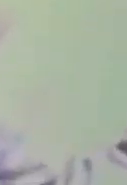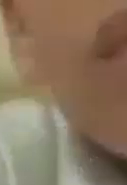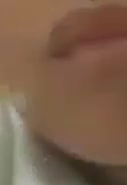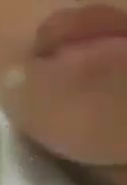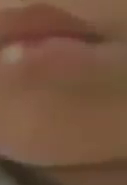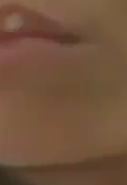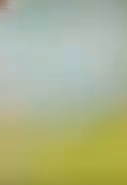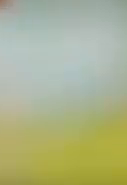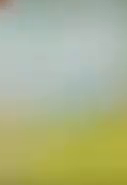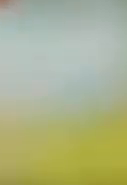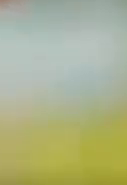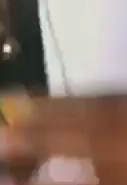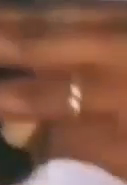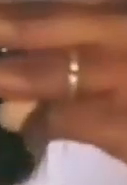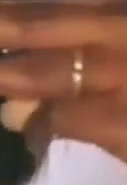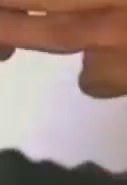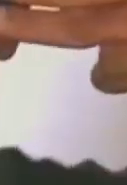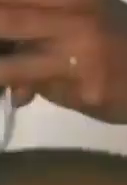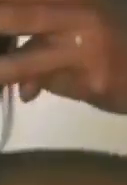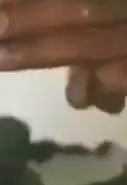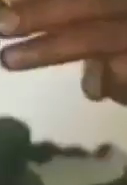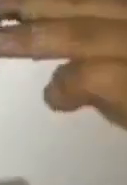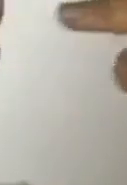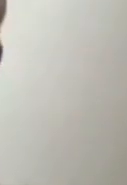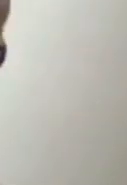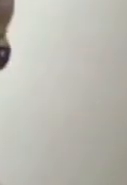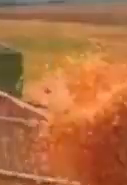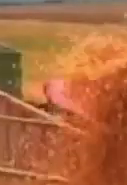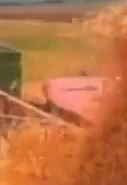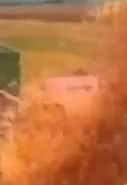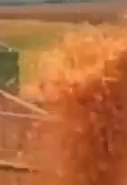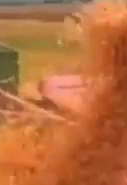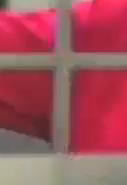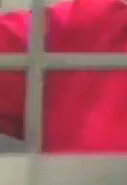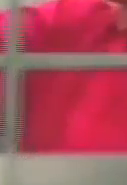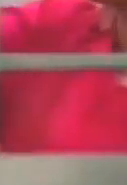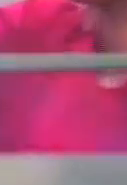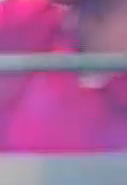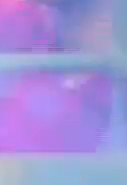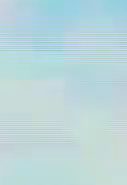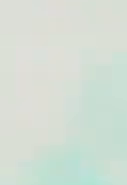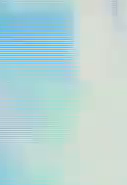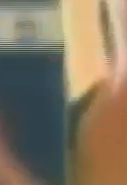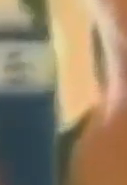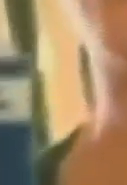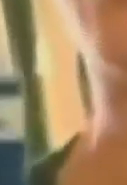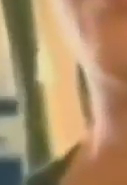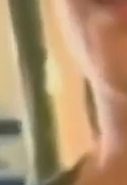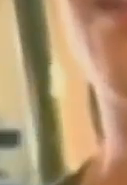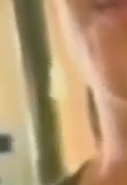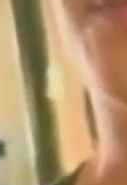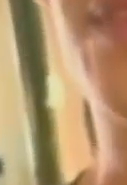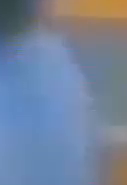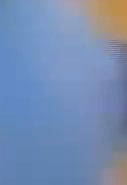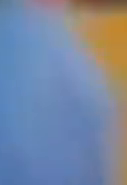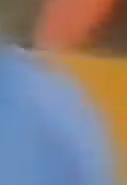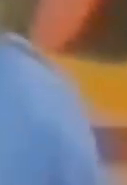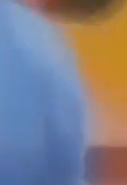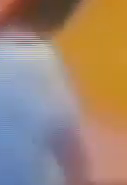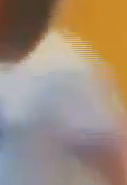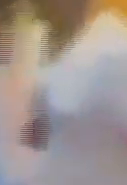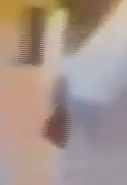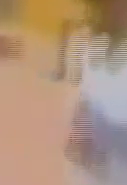no se pierda. Y así fue, el canto de Alí no se perdió. El canto de Alí se hizo un pueblo, se hizo un proyecto, se hizo revolución. Tú creaste la conciencia que nos